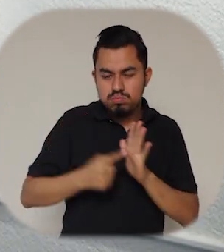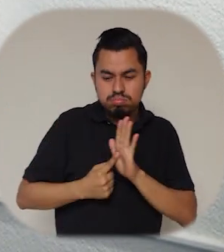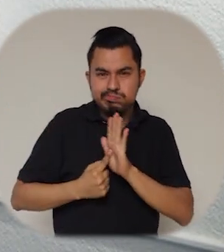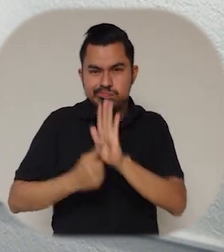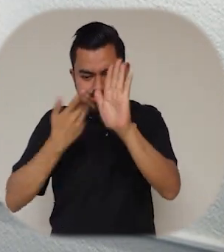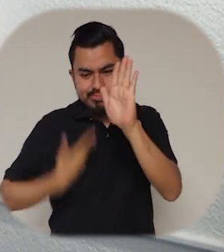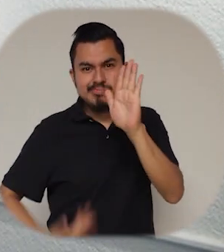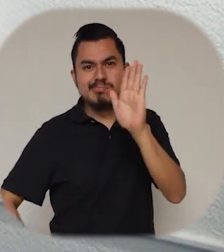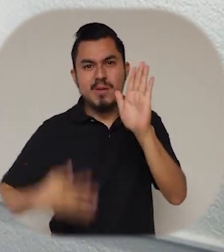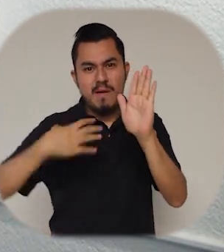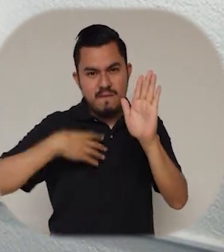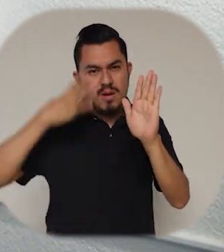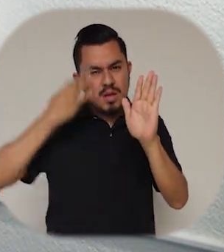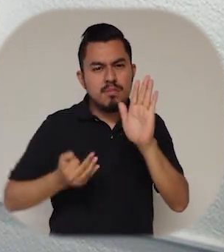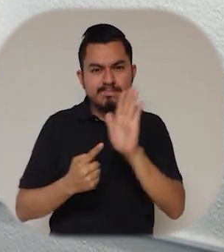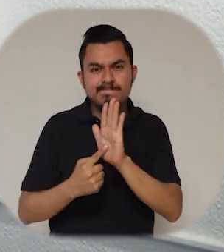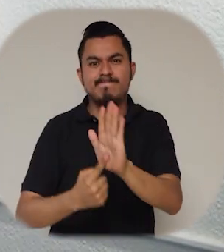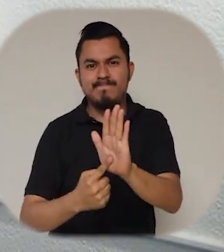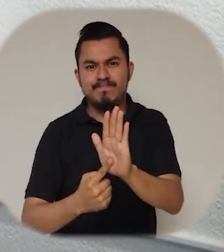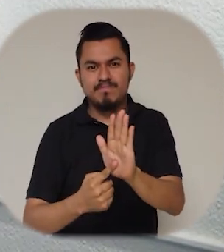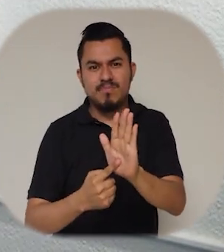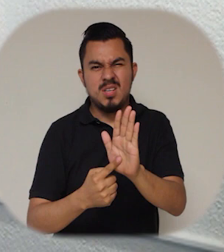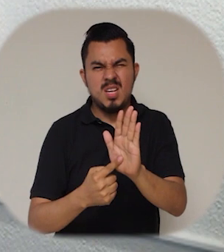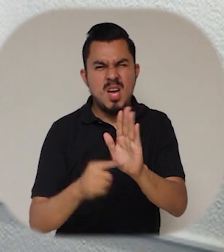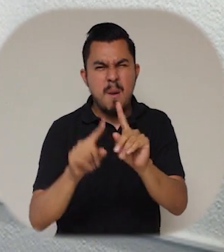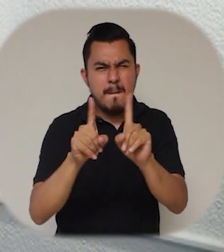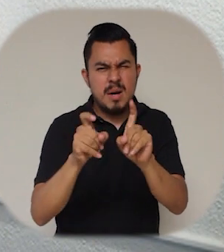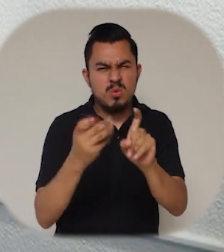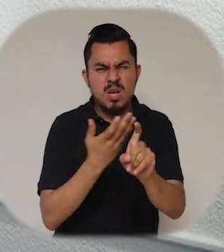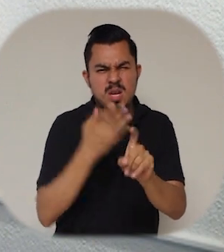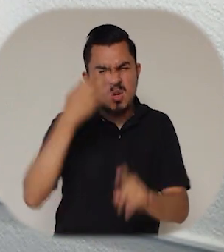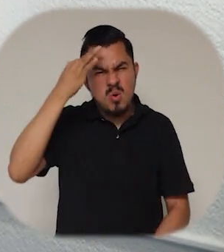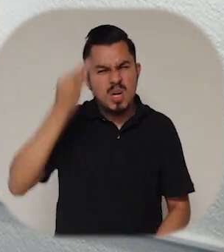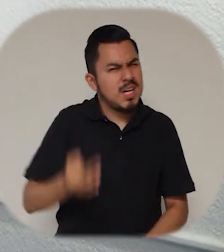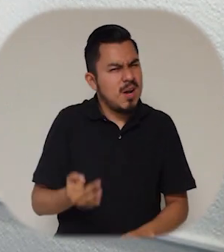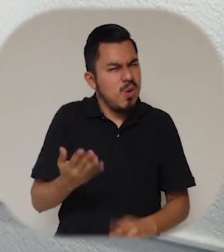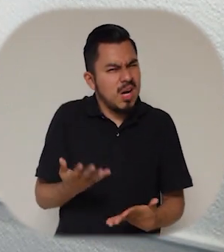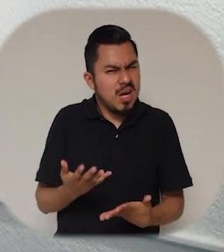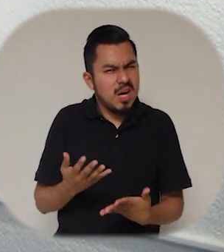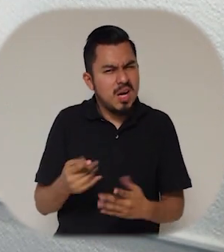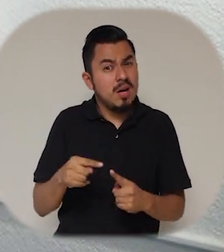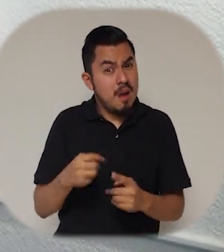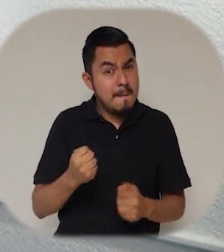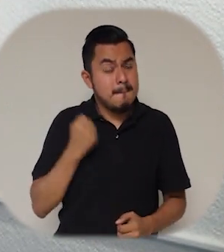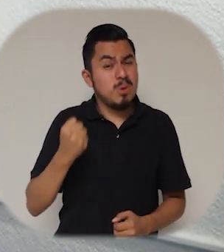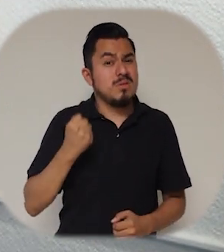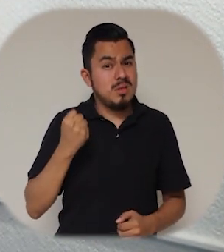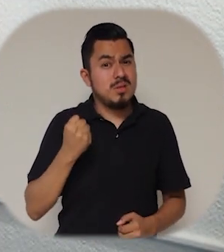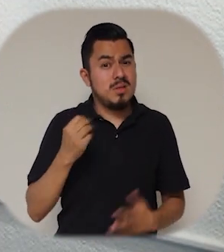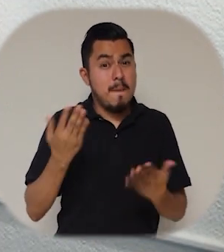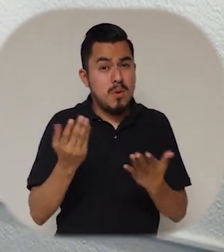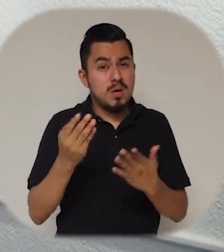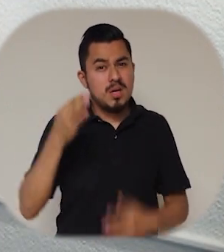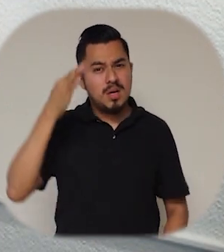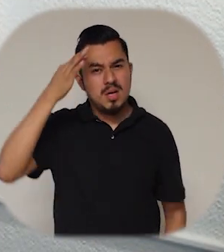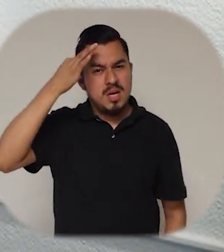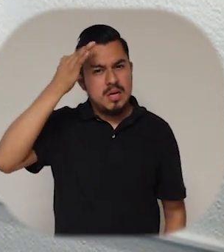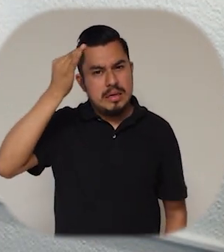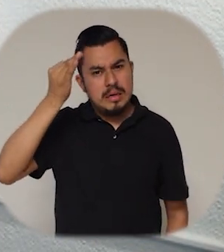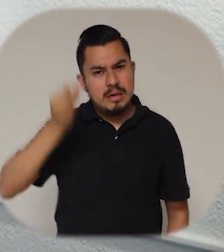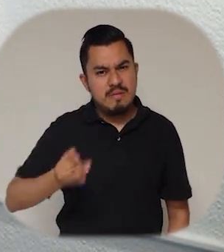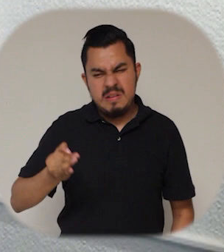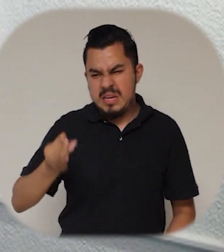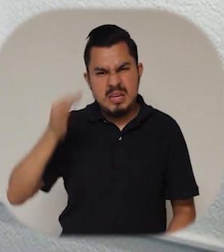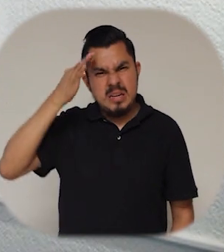Pero, ¿qué es lo que creemos? Eso mismo es lo importante. Por eso es que la fe debe de salir del